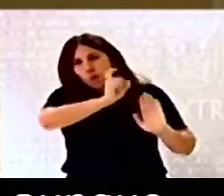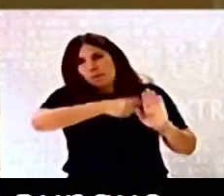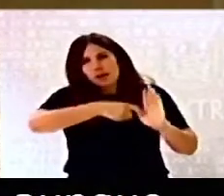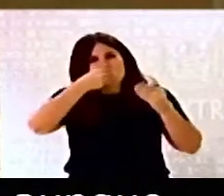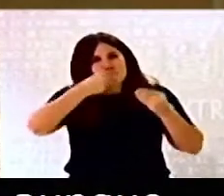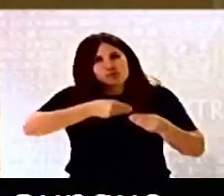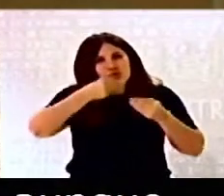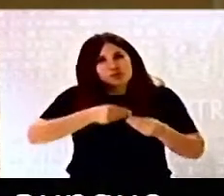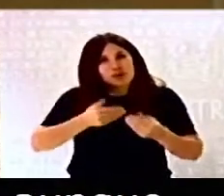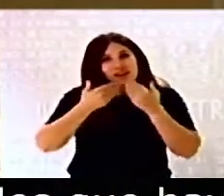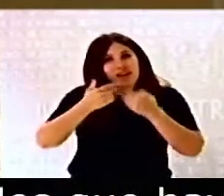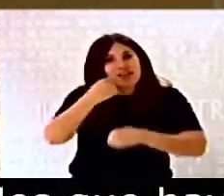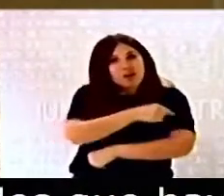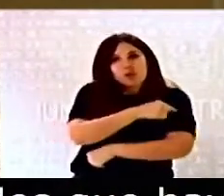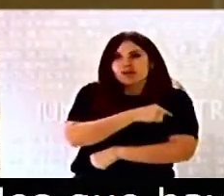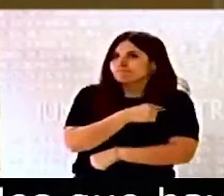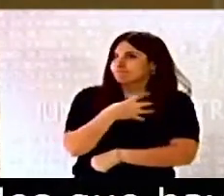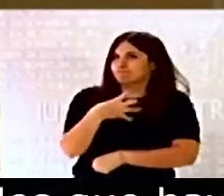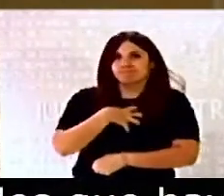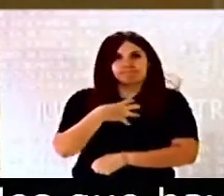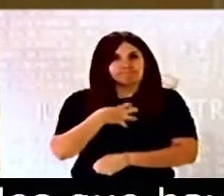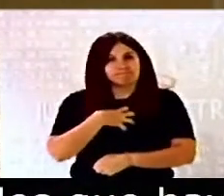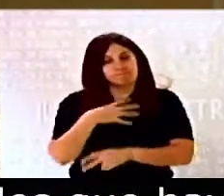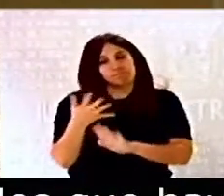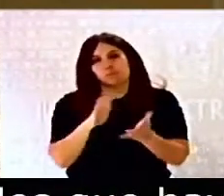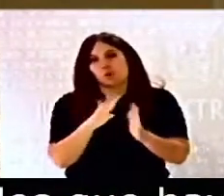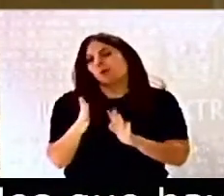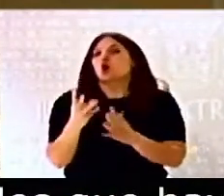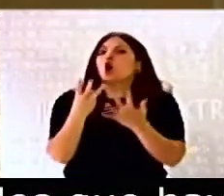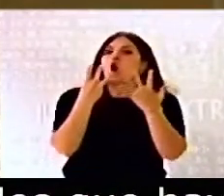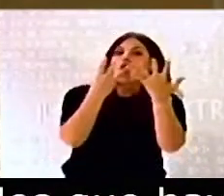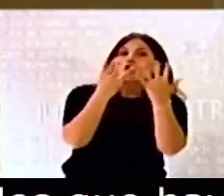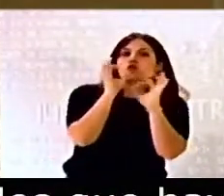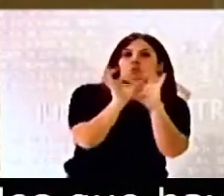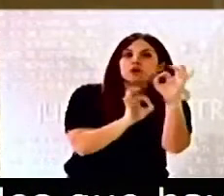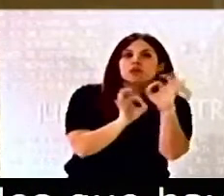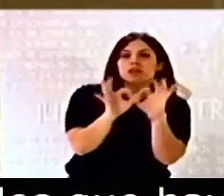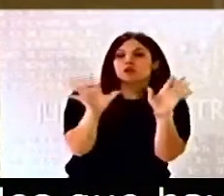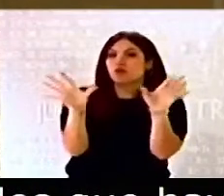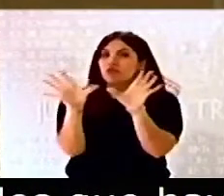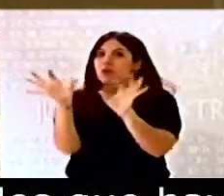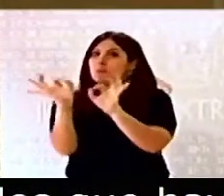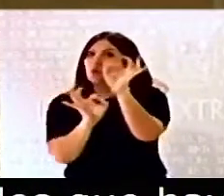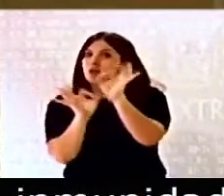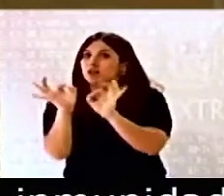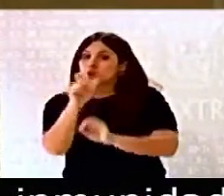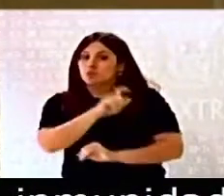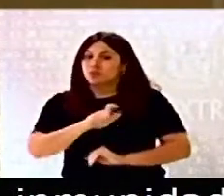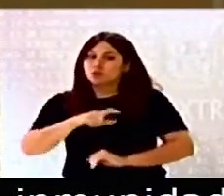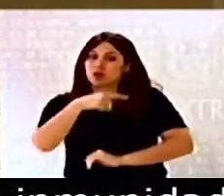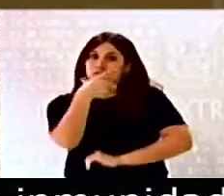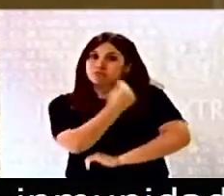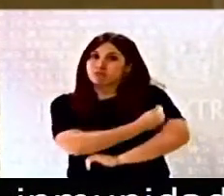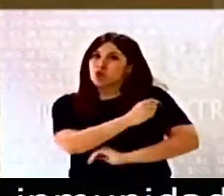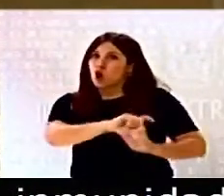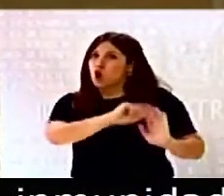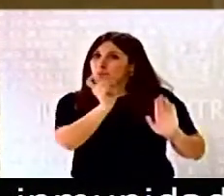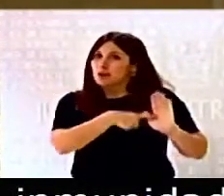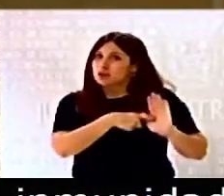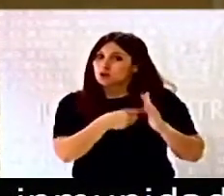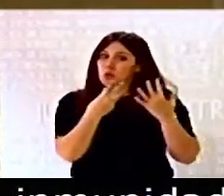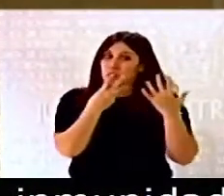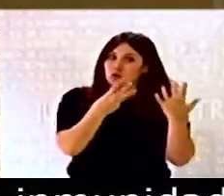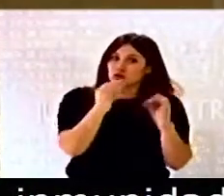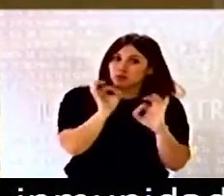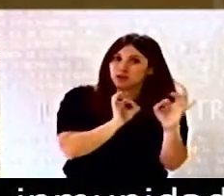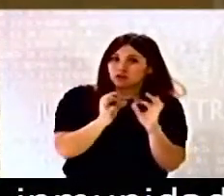vacunación, desgraciadamente, que está entre un 8 y un 10% de los completamente vacunados que no van a desarrollar esa inmunidad y que, por